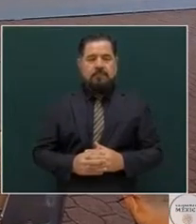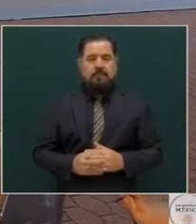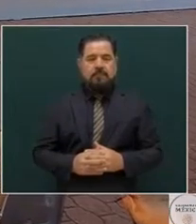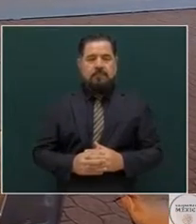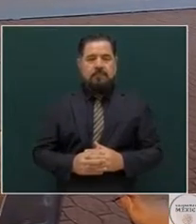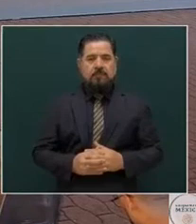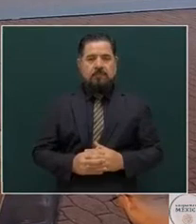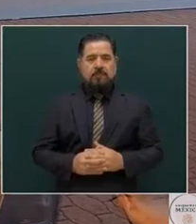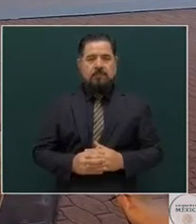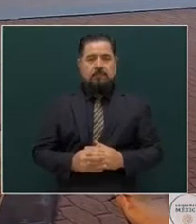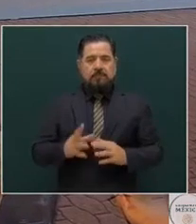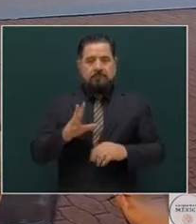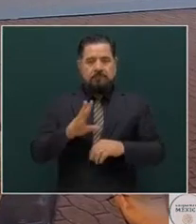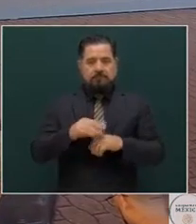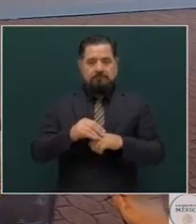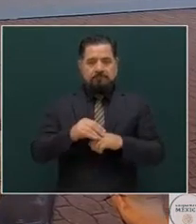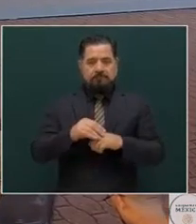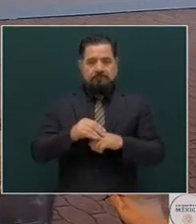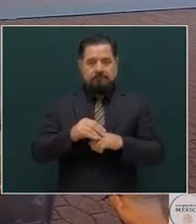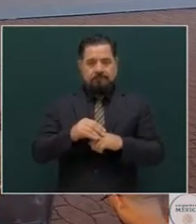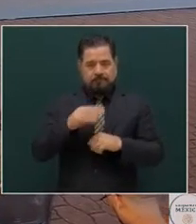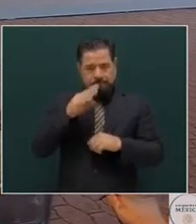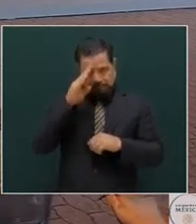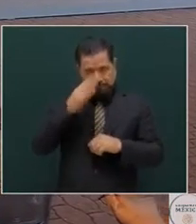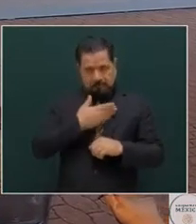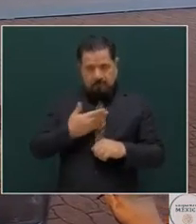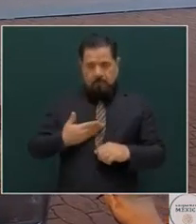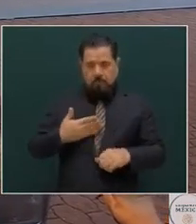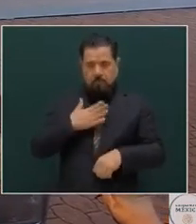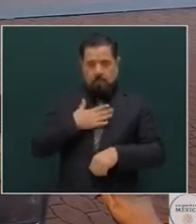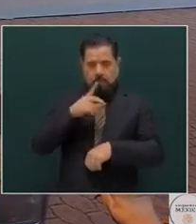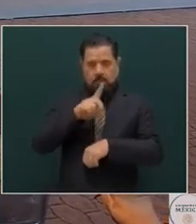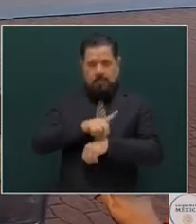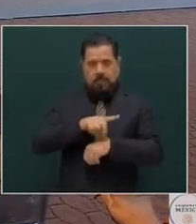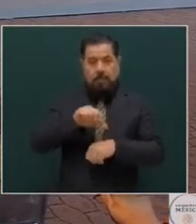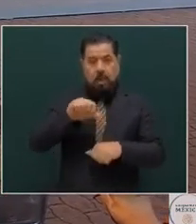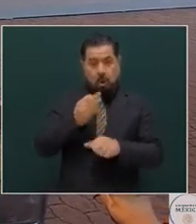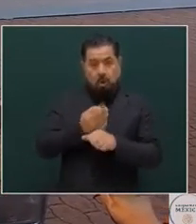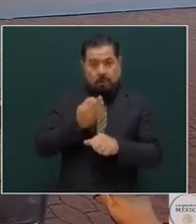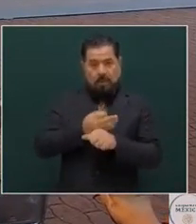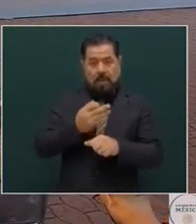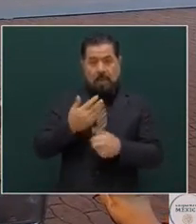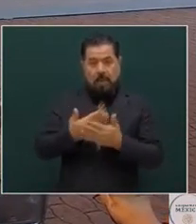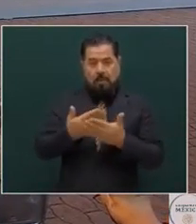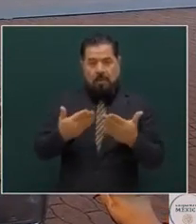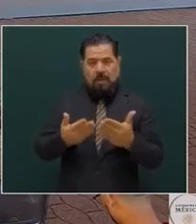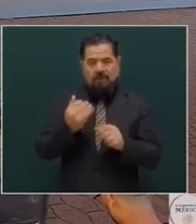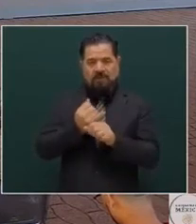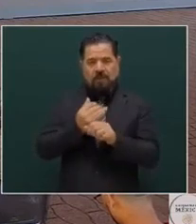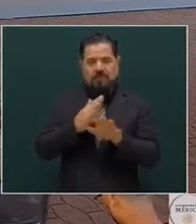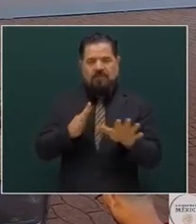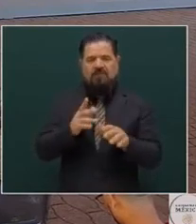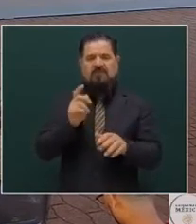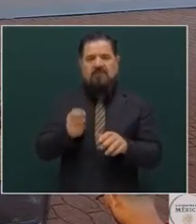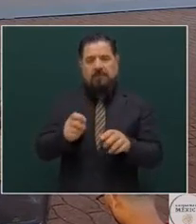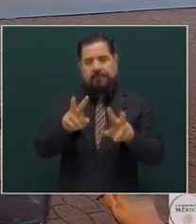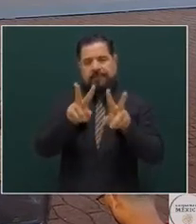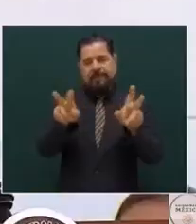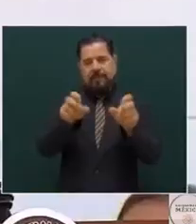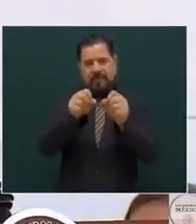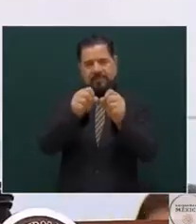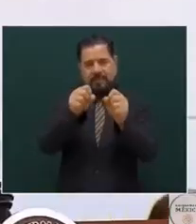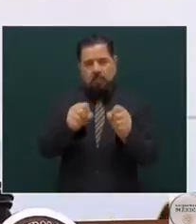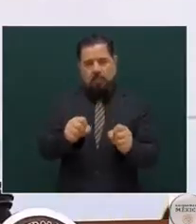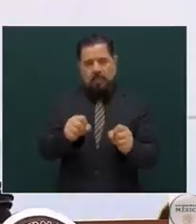Con permiso, señor presidente. Buenos días. Vamos a informar sobre la situación de seguridad pública aquí en